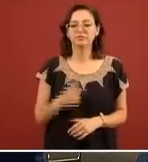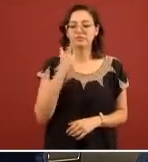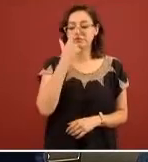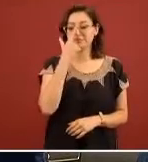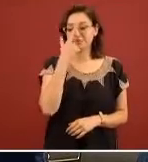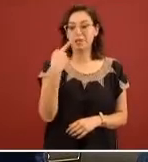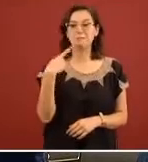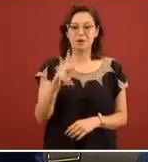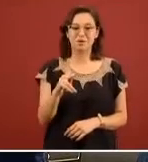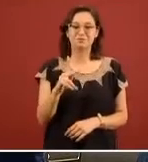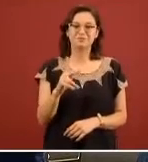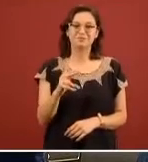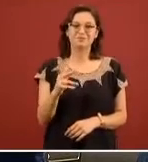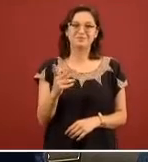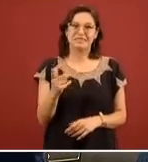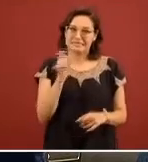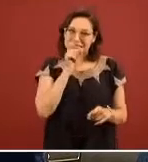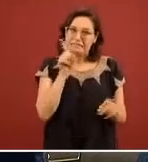Desafortunadamente también